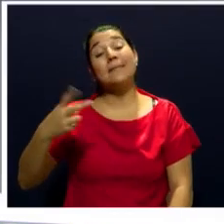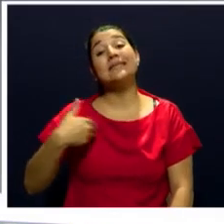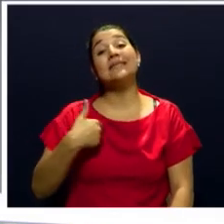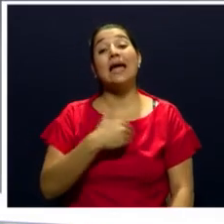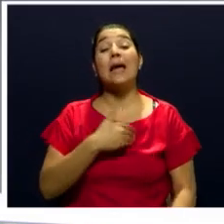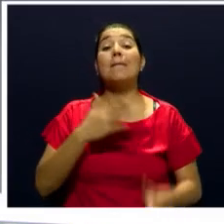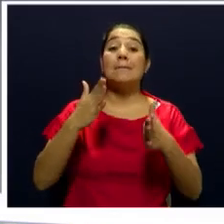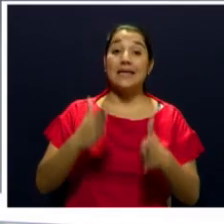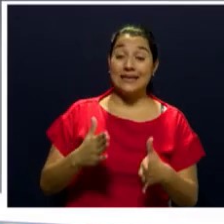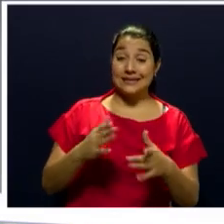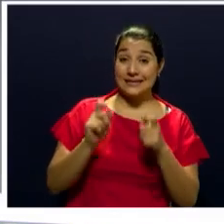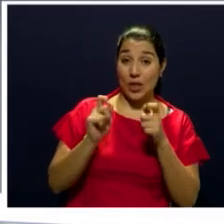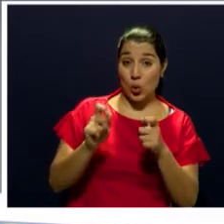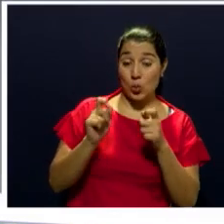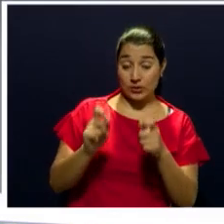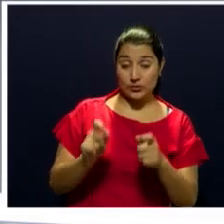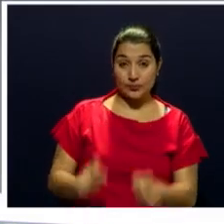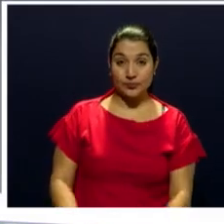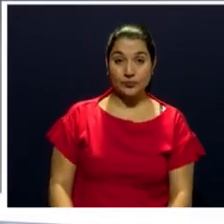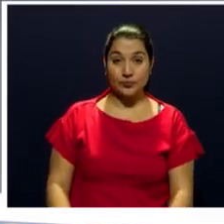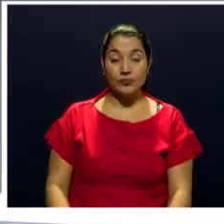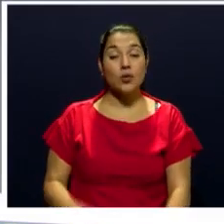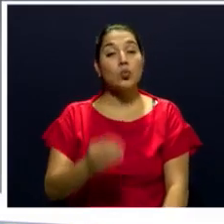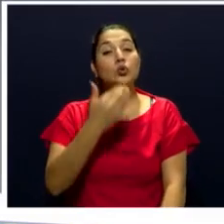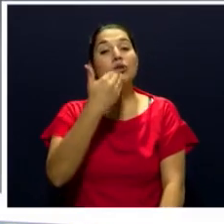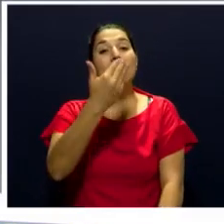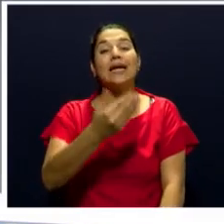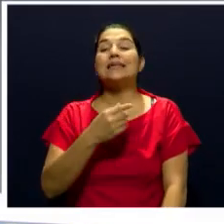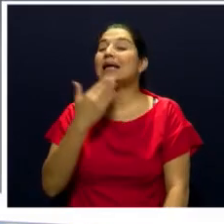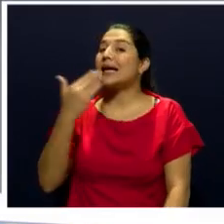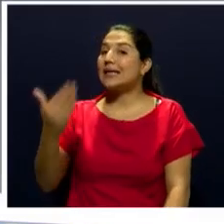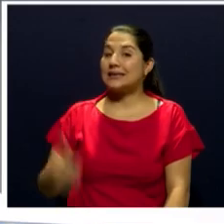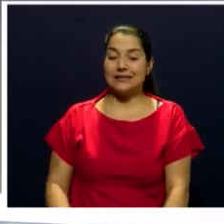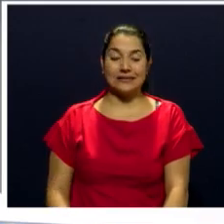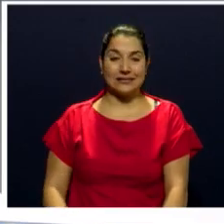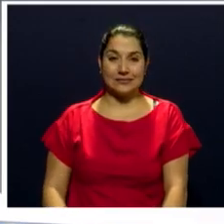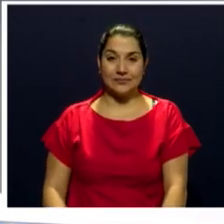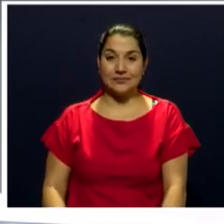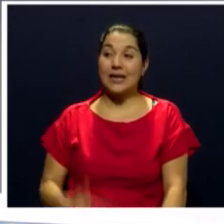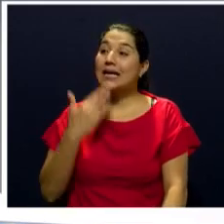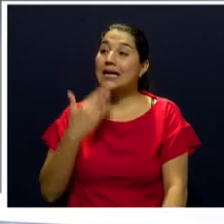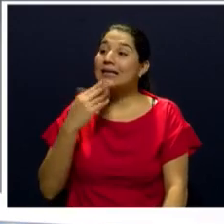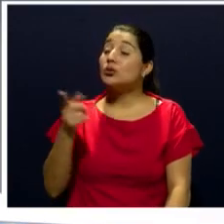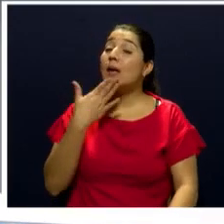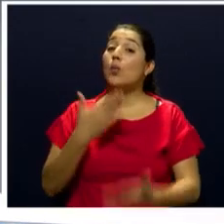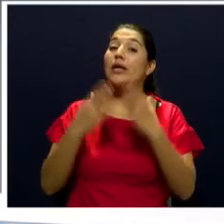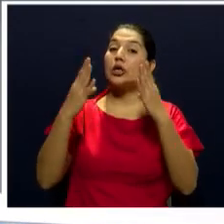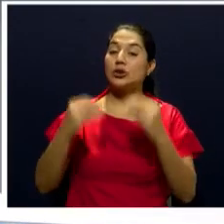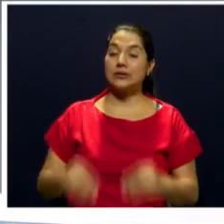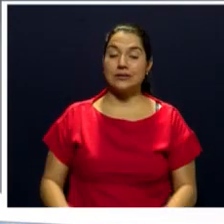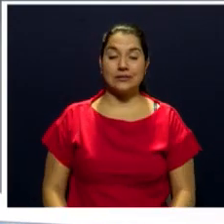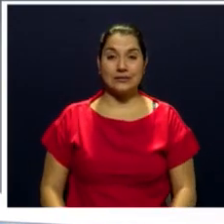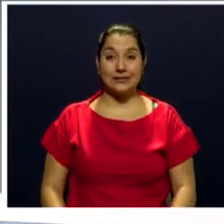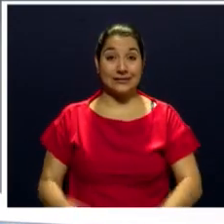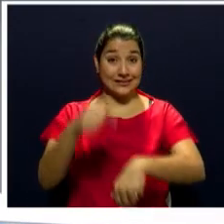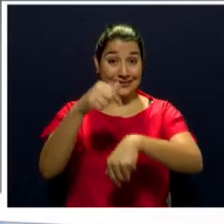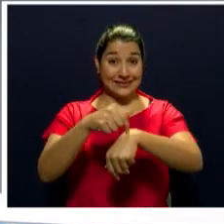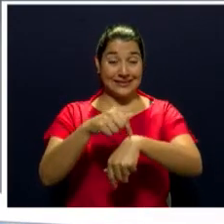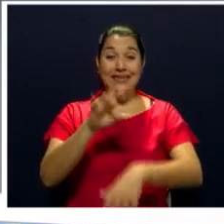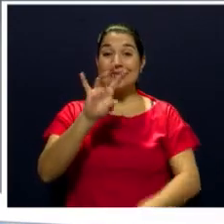viceministra académica de Educación. Muchísimas gracias, doña Melania. Gracias a ustedes. Buenas noches. Buenas noches. A las 7